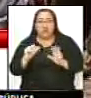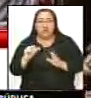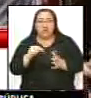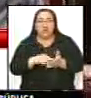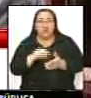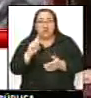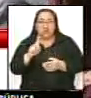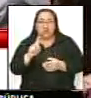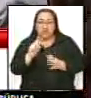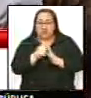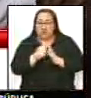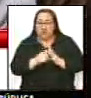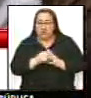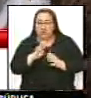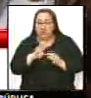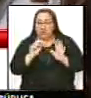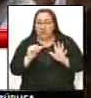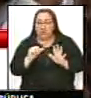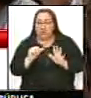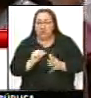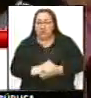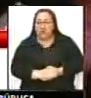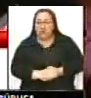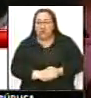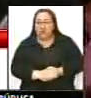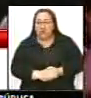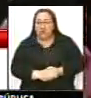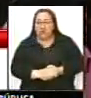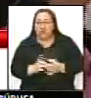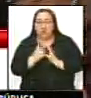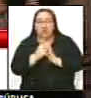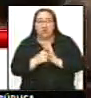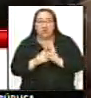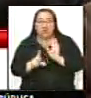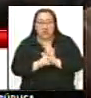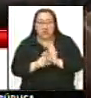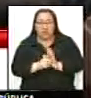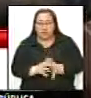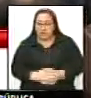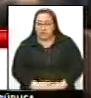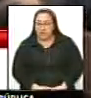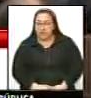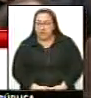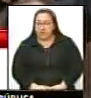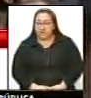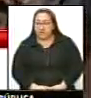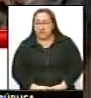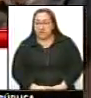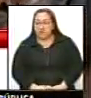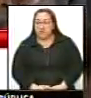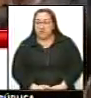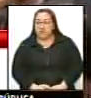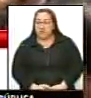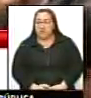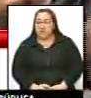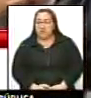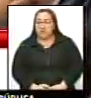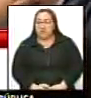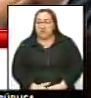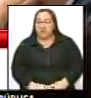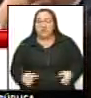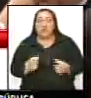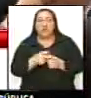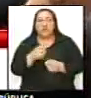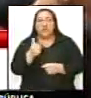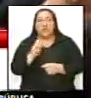46.1 del artículo 46 del decreto legislativo. Presidente. Señora congresista, que sea en ese uso de la palabra, la